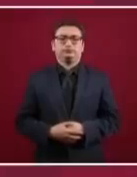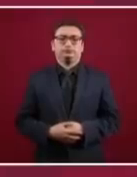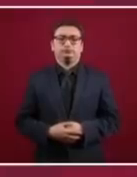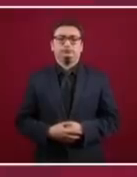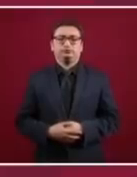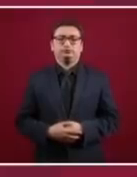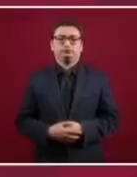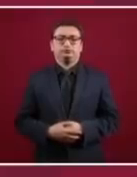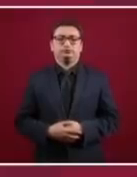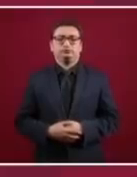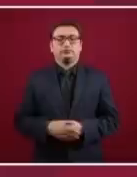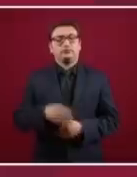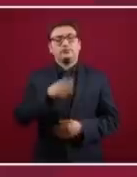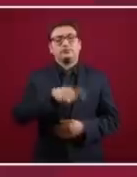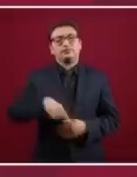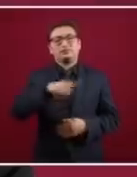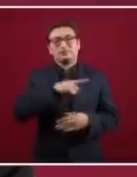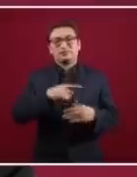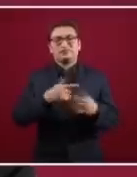don más